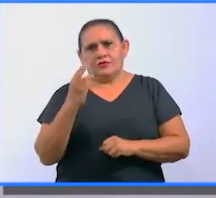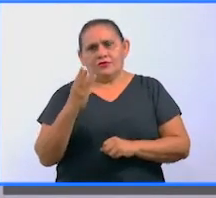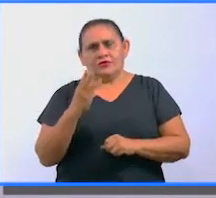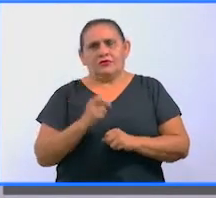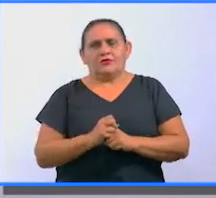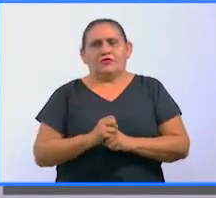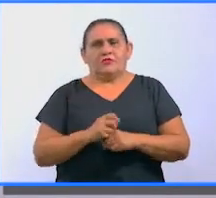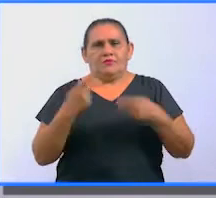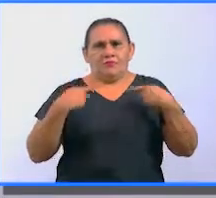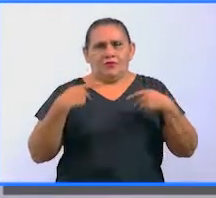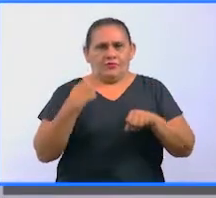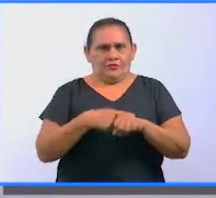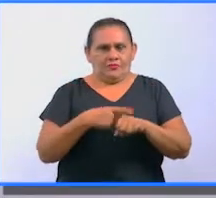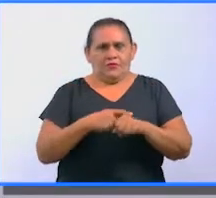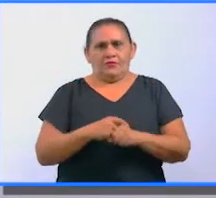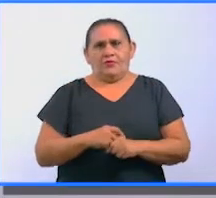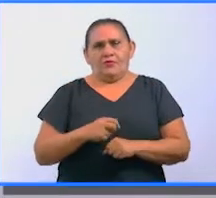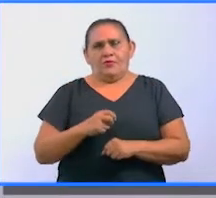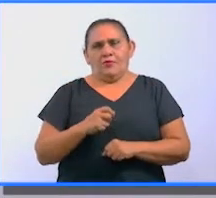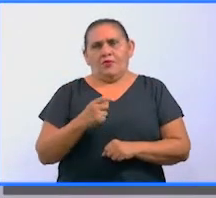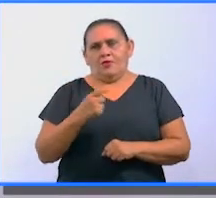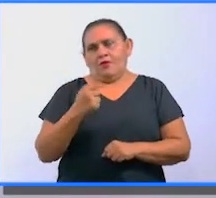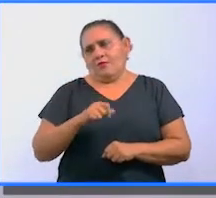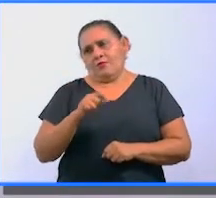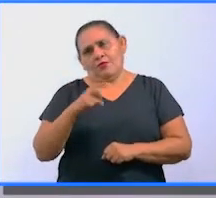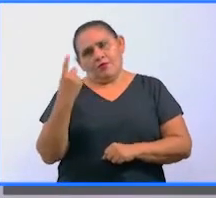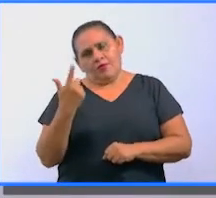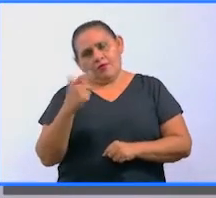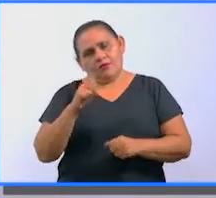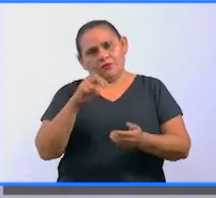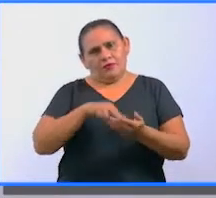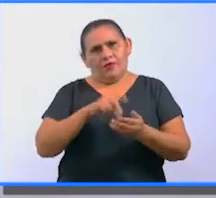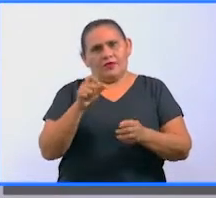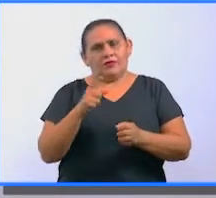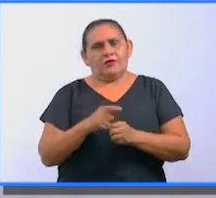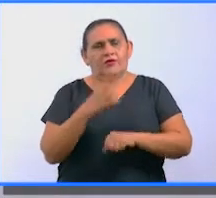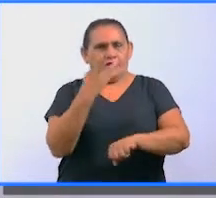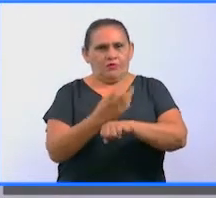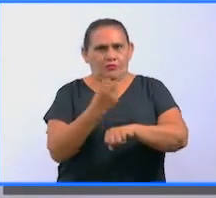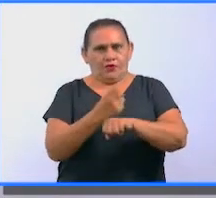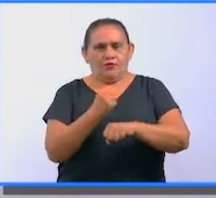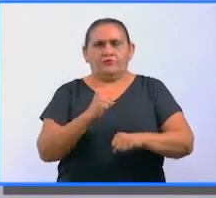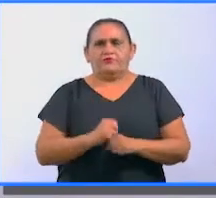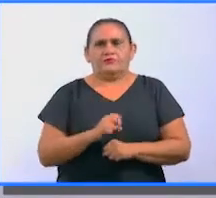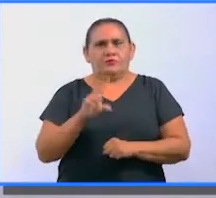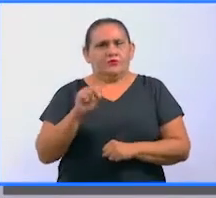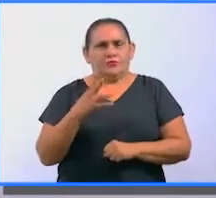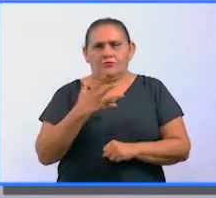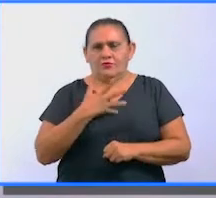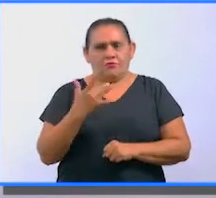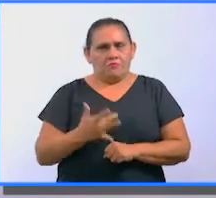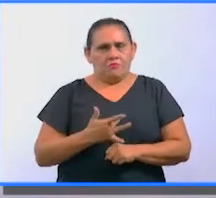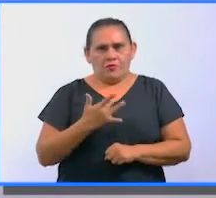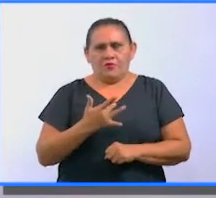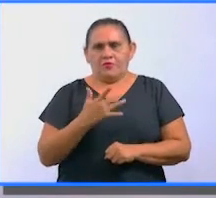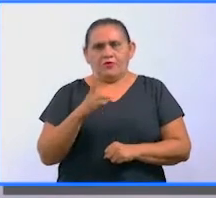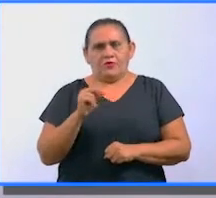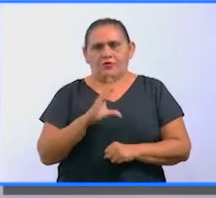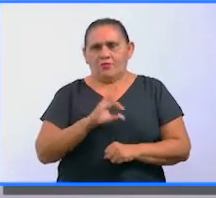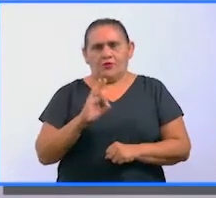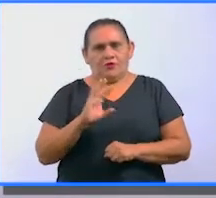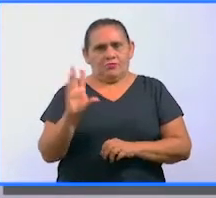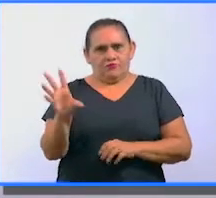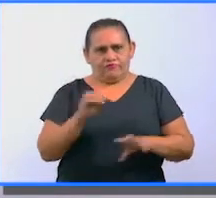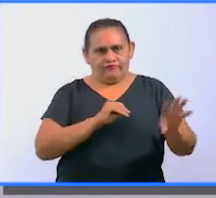hospitales públicos. 11,134 pacientes ya se recuperaron. No presentan síntomas ni pueden